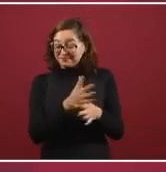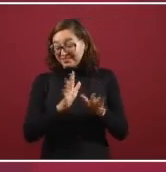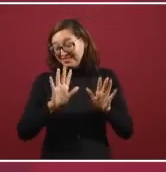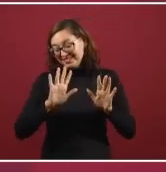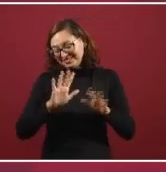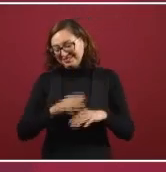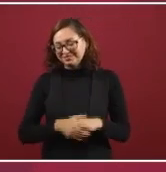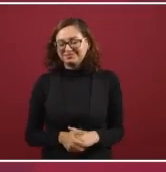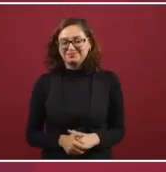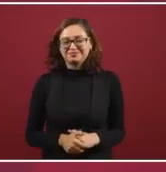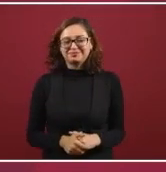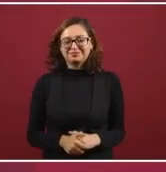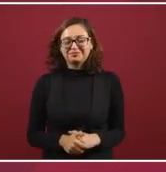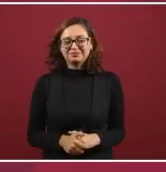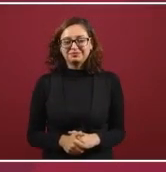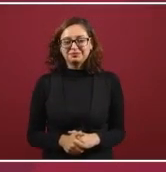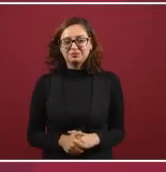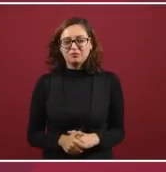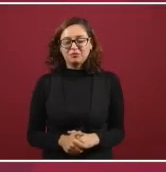Y